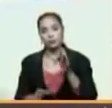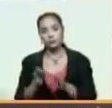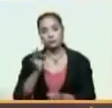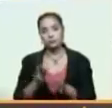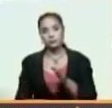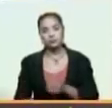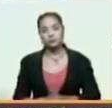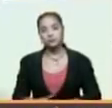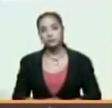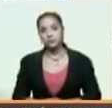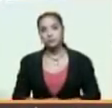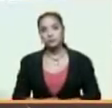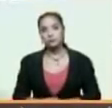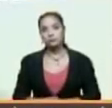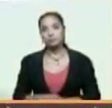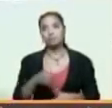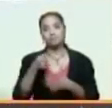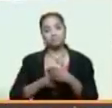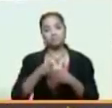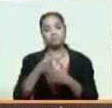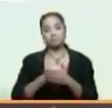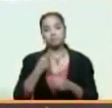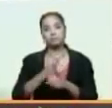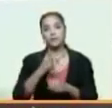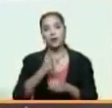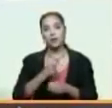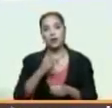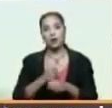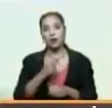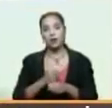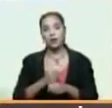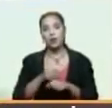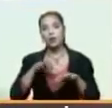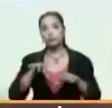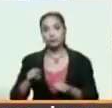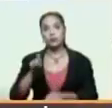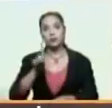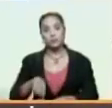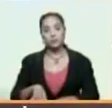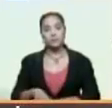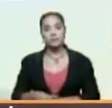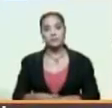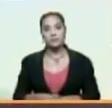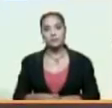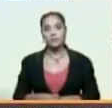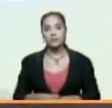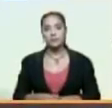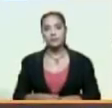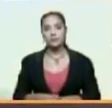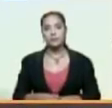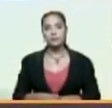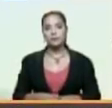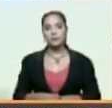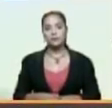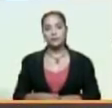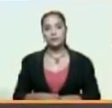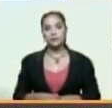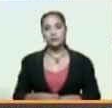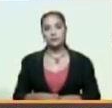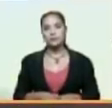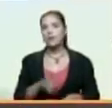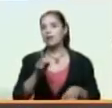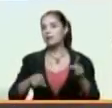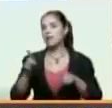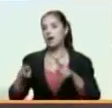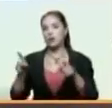abogados que fungían como apoderados incluso de algunos de los